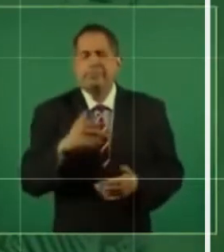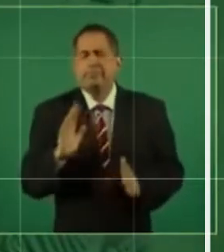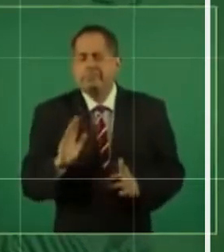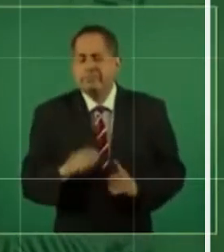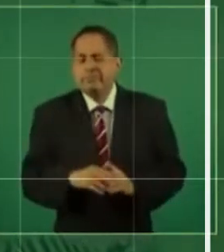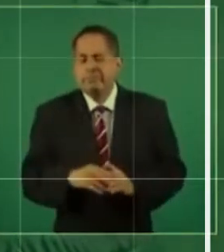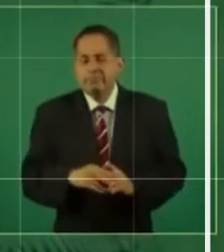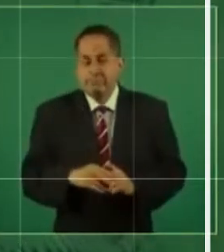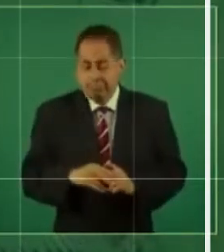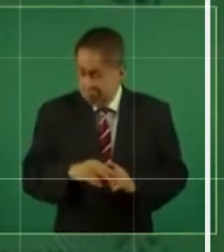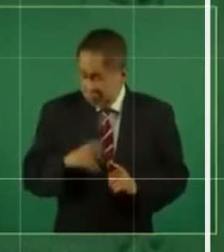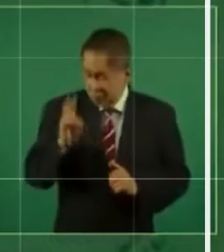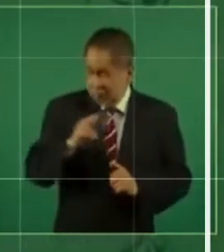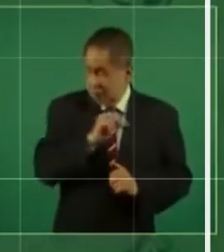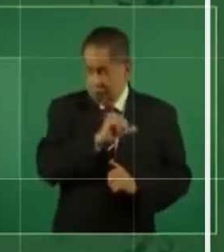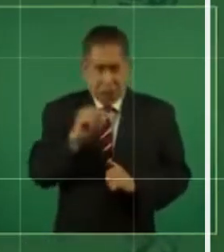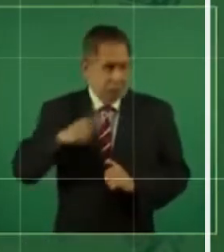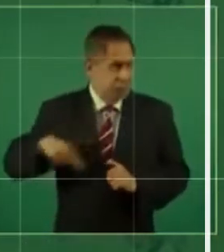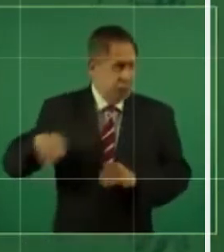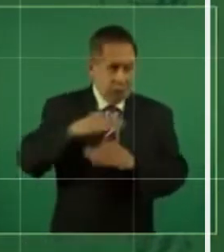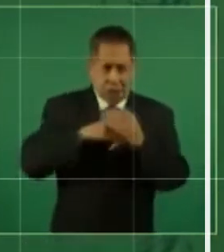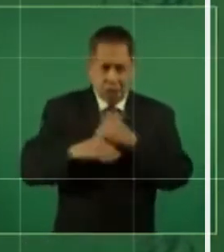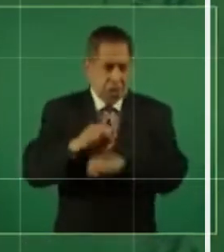tuviese vacunada a todos